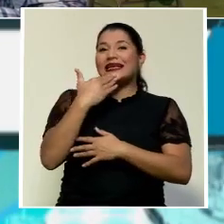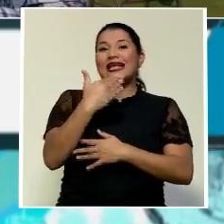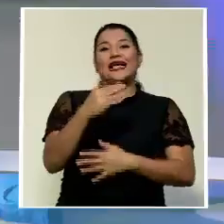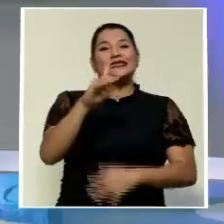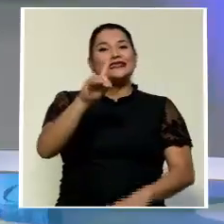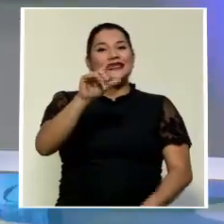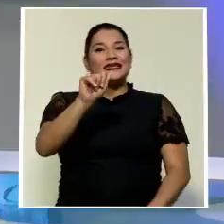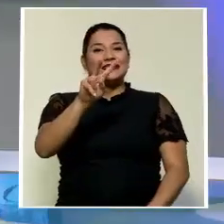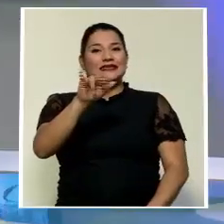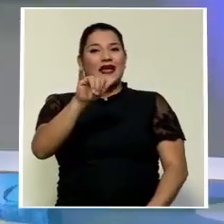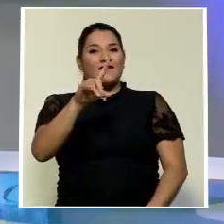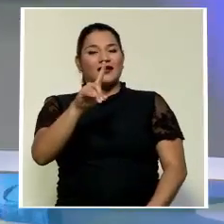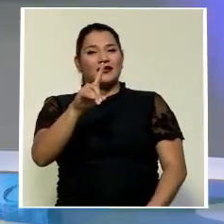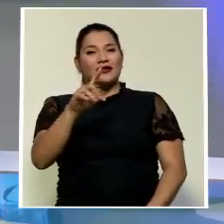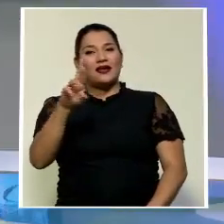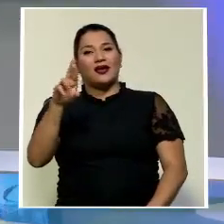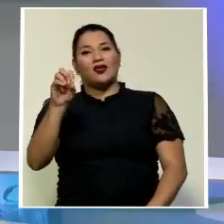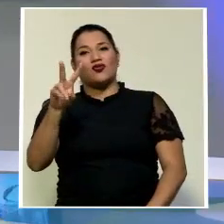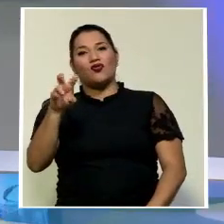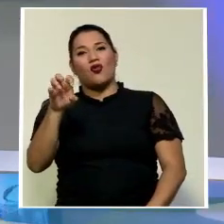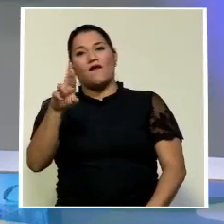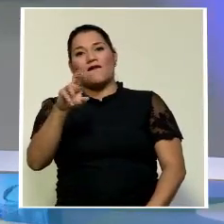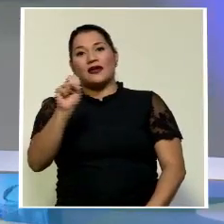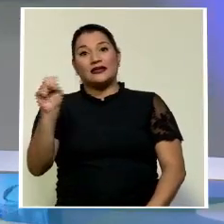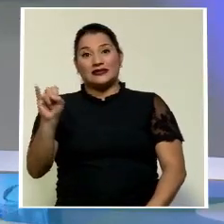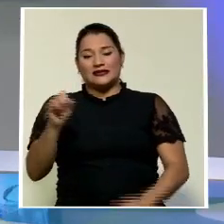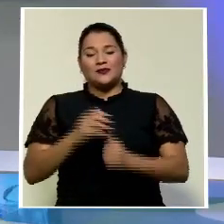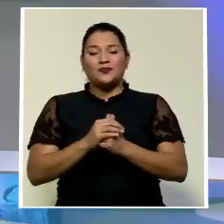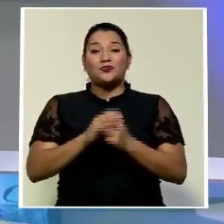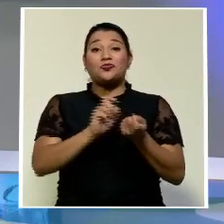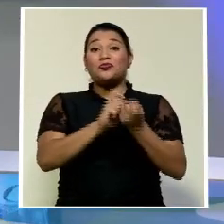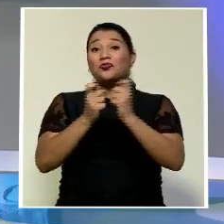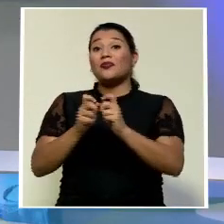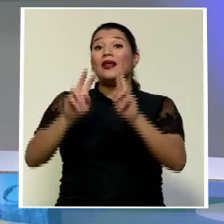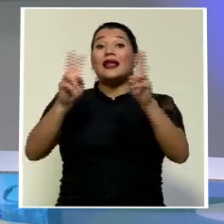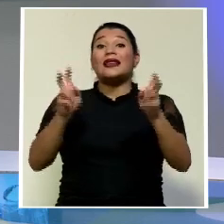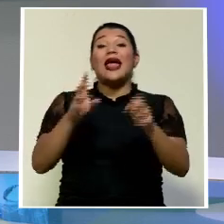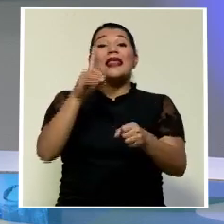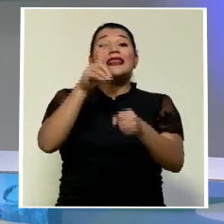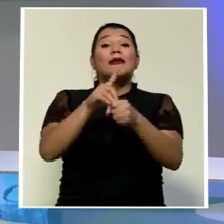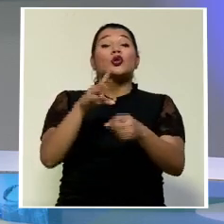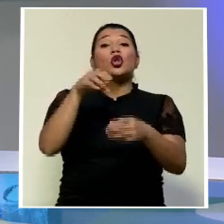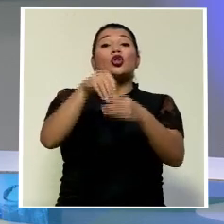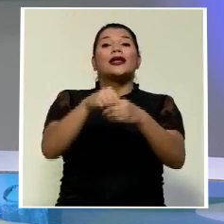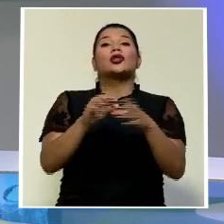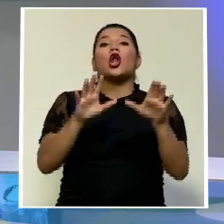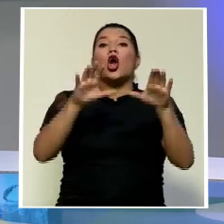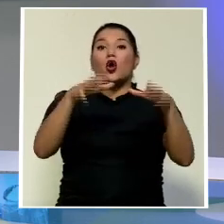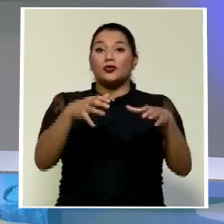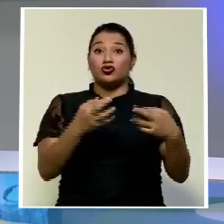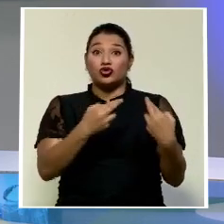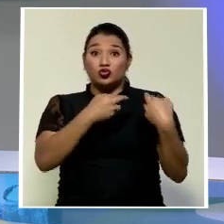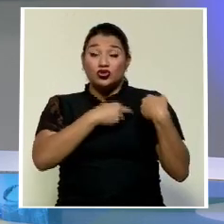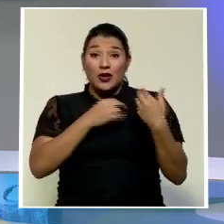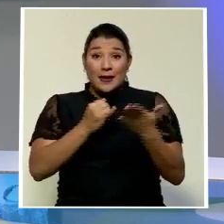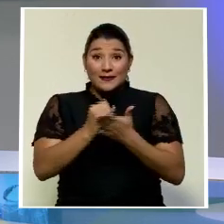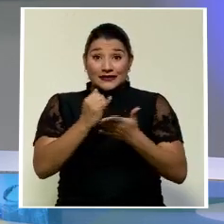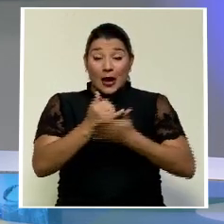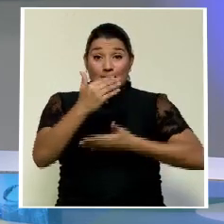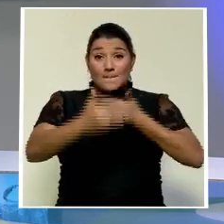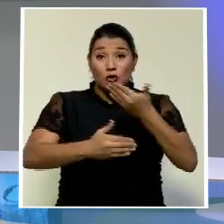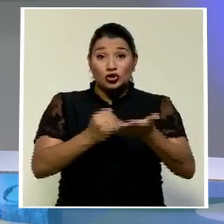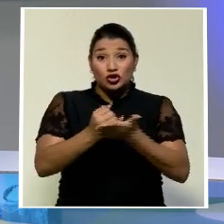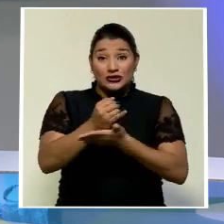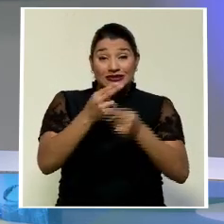Robertsi. Cambiamos de tema. Los diputados que integran la comisión que investiga el caso Cochinilla tendrán que acudir